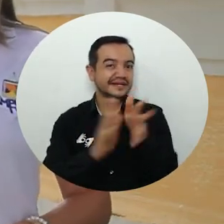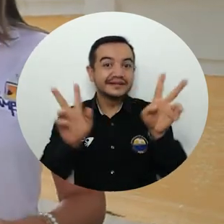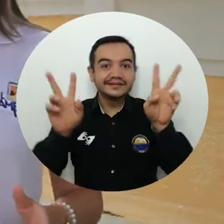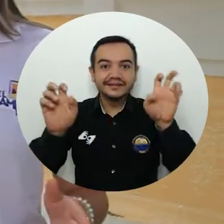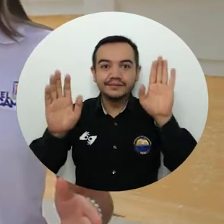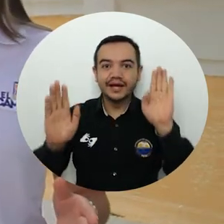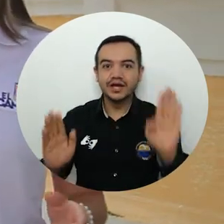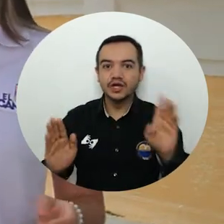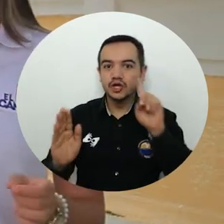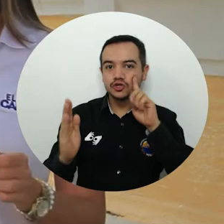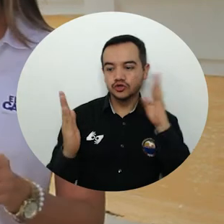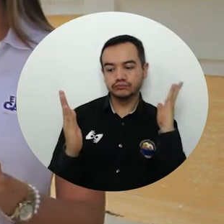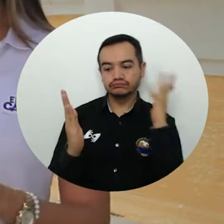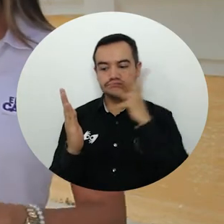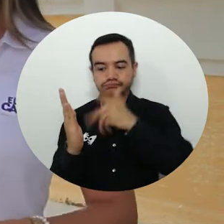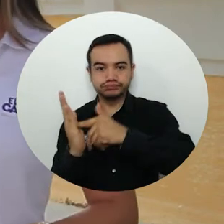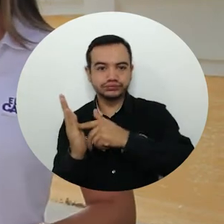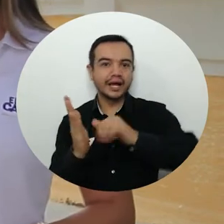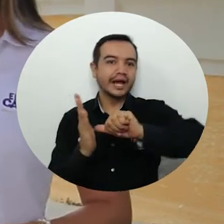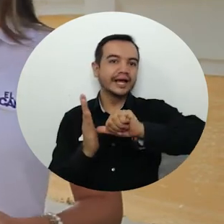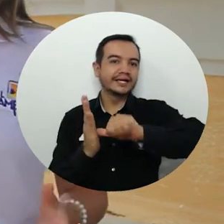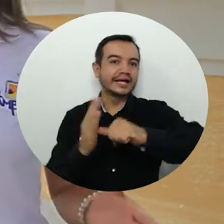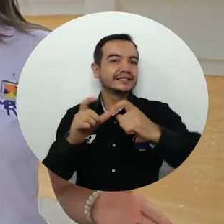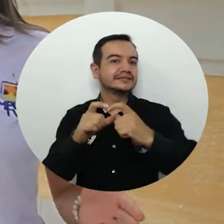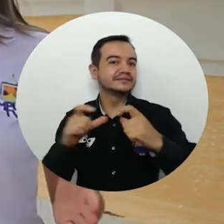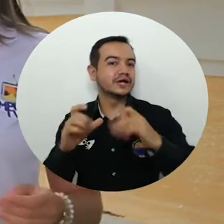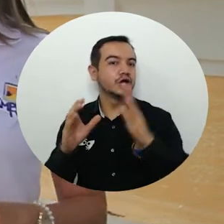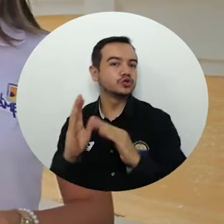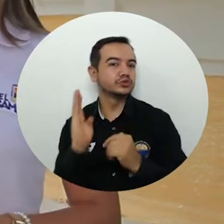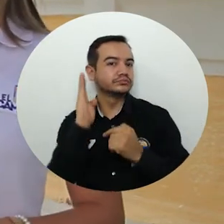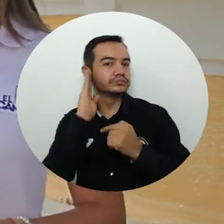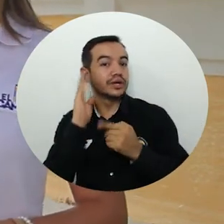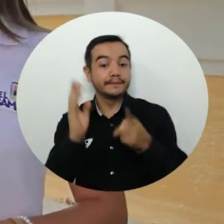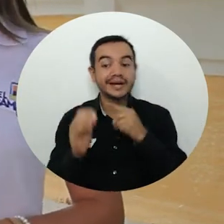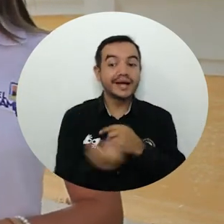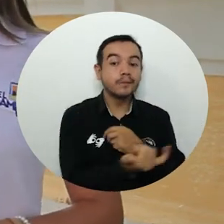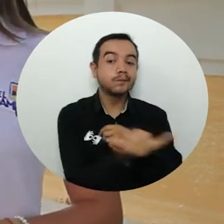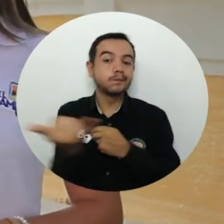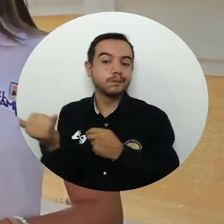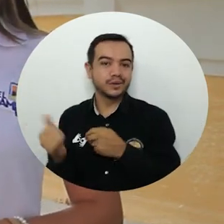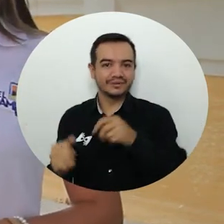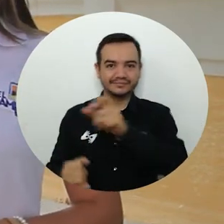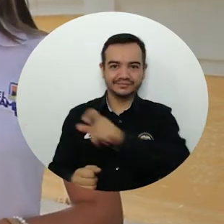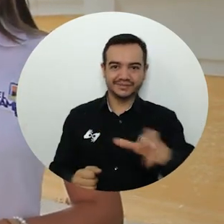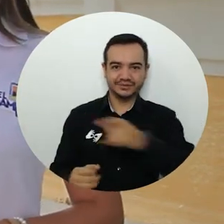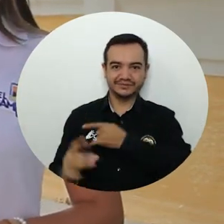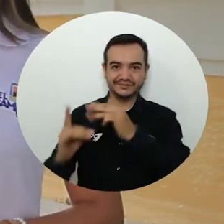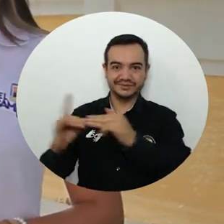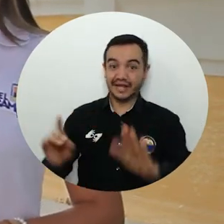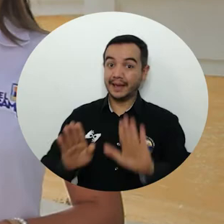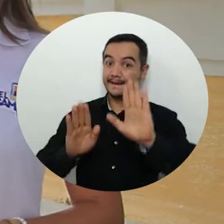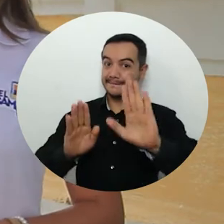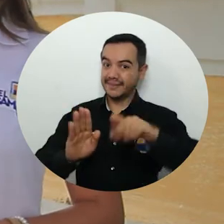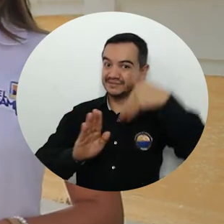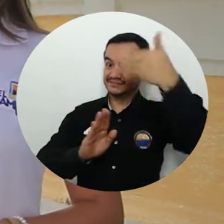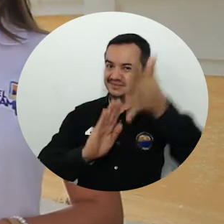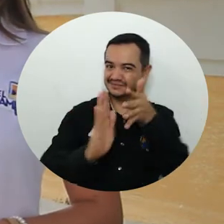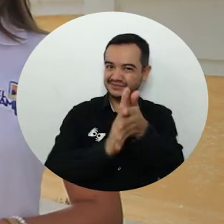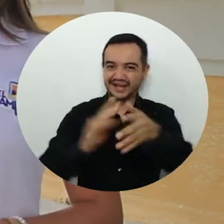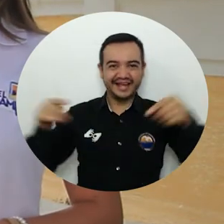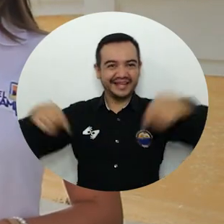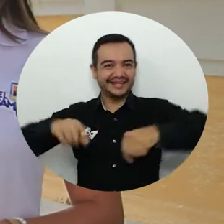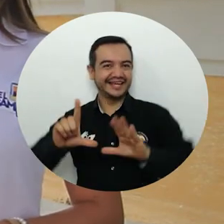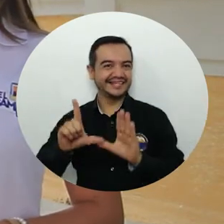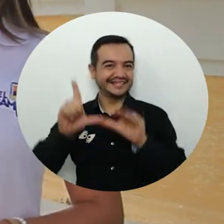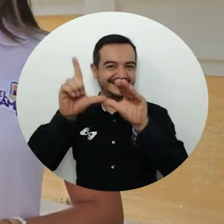información sobre la implementación del carnet digital para los integrantes de la comunidad universitaria. Ya regresamos con más sobre Unimagdalena